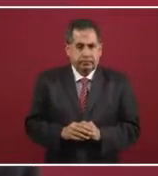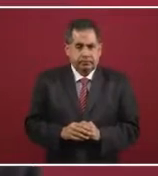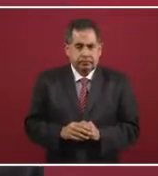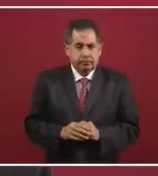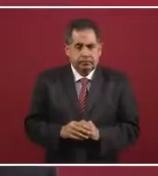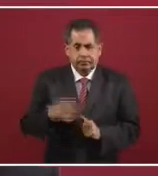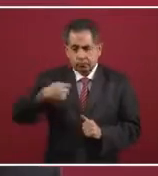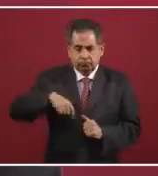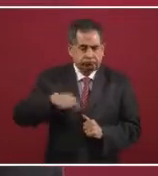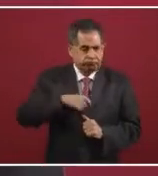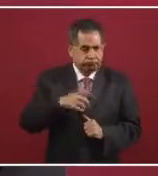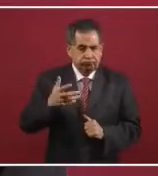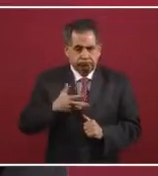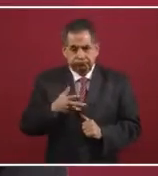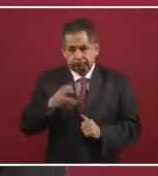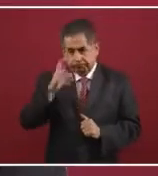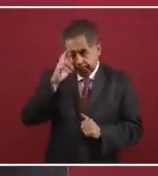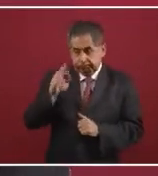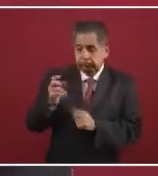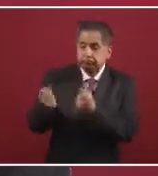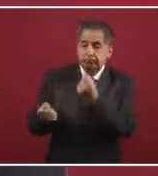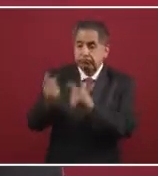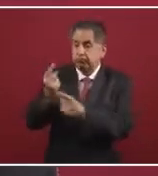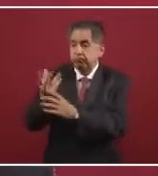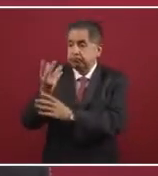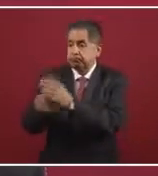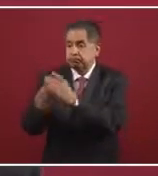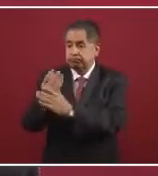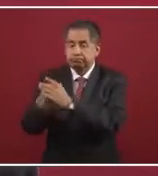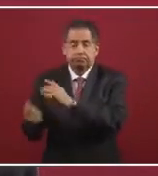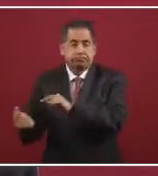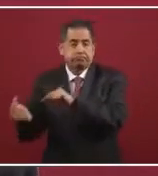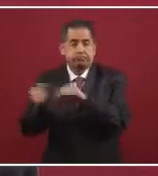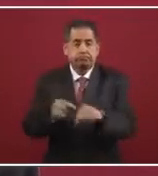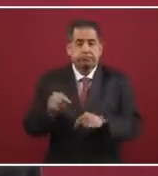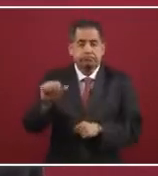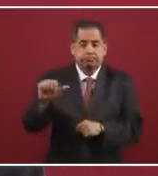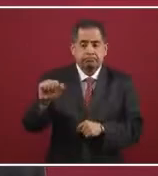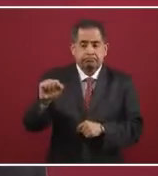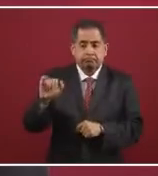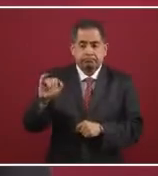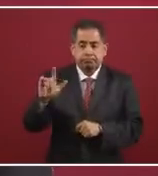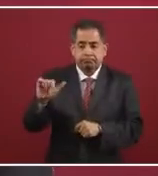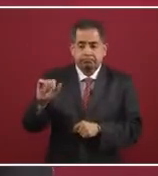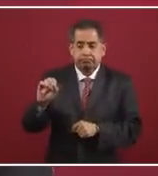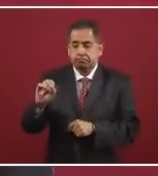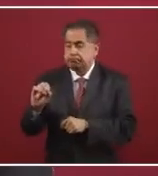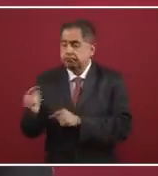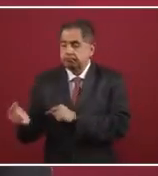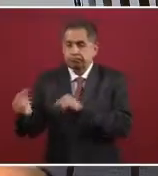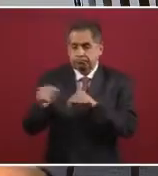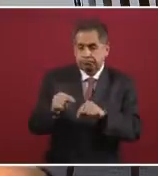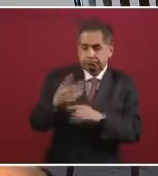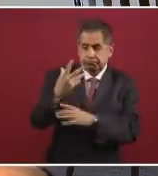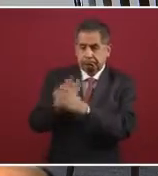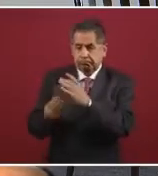que haremos valer el derecho de asilo, que México siempre no solo lo ha promovido, sino lo